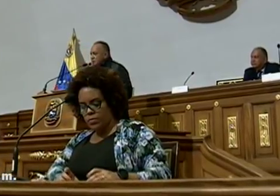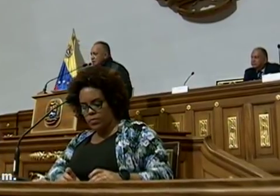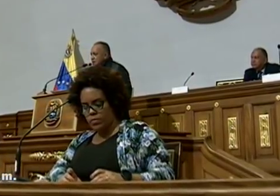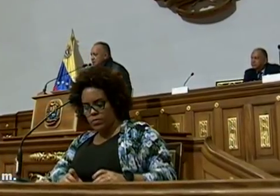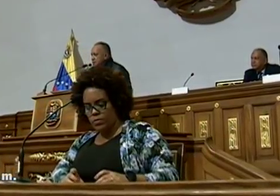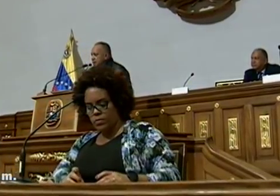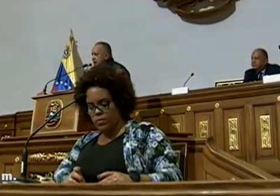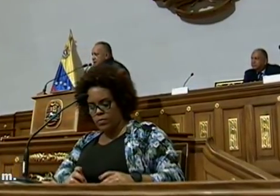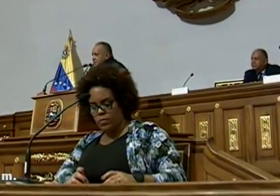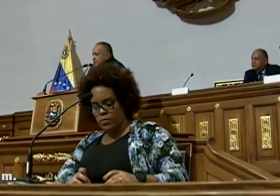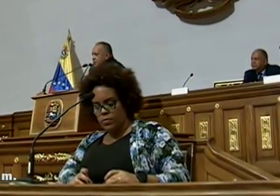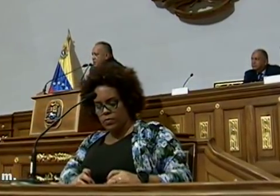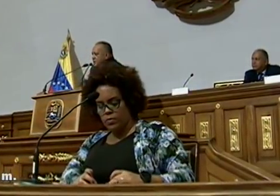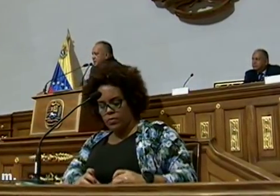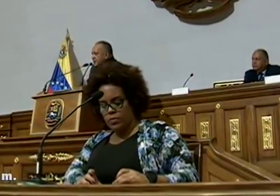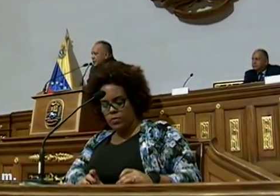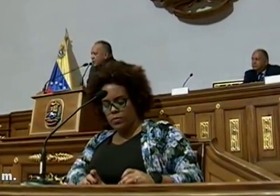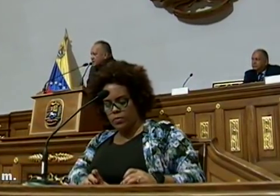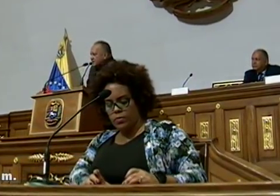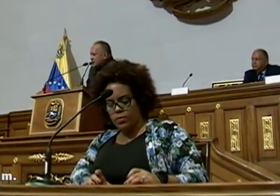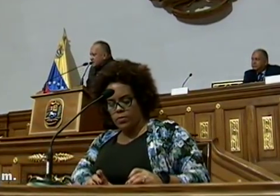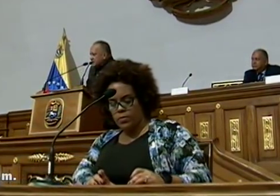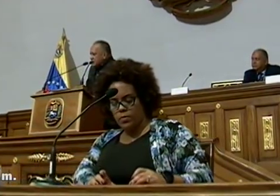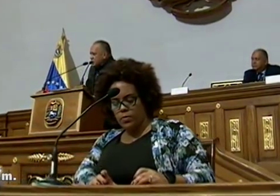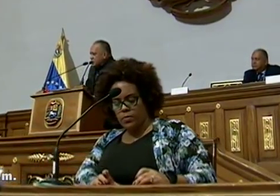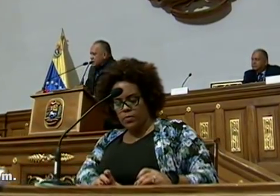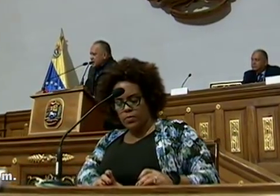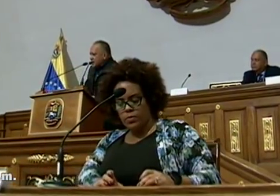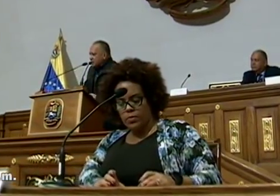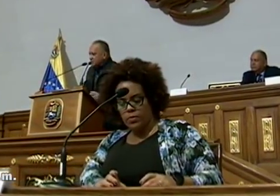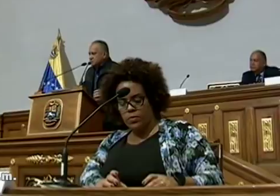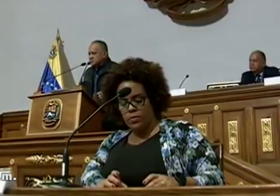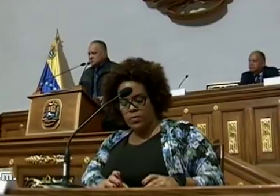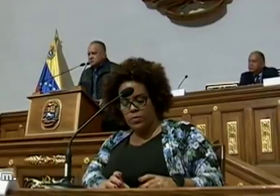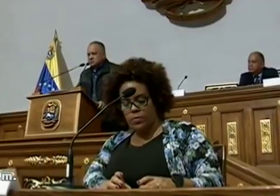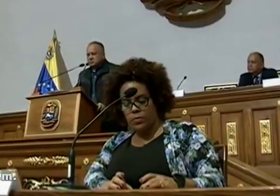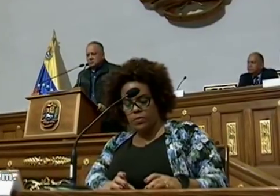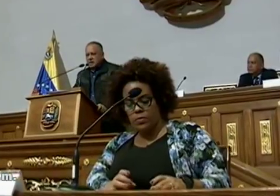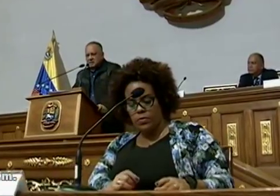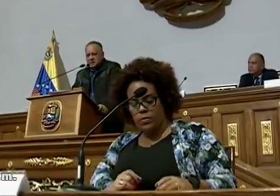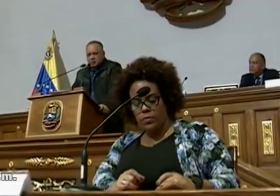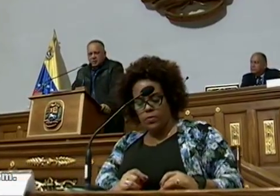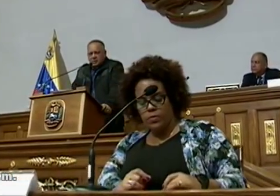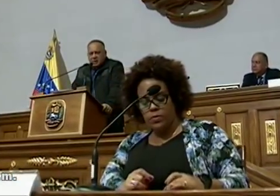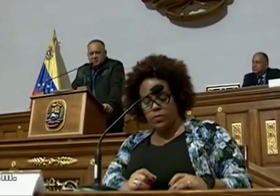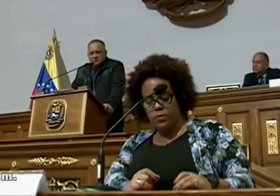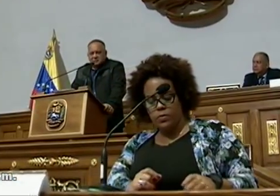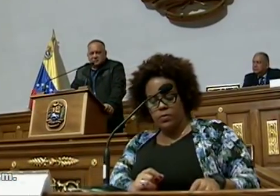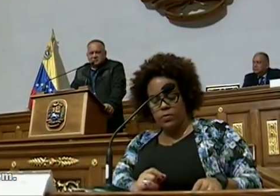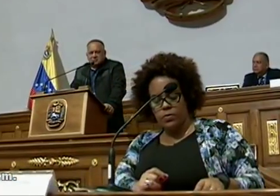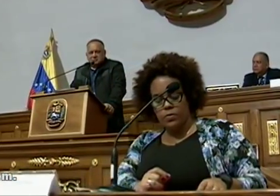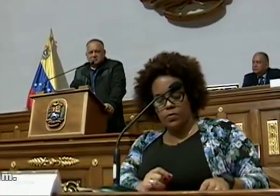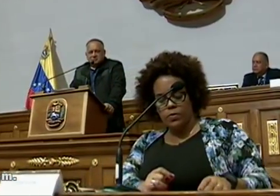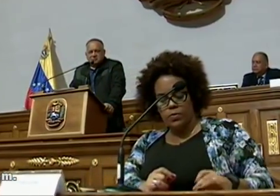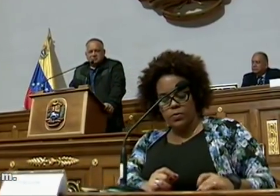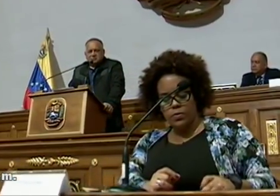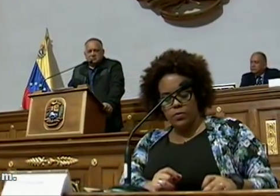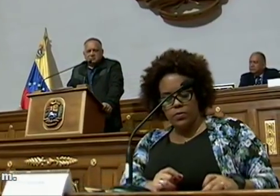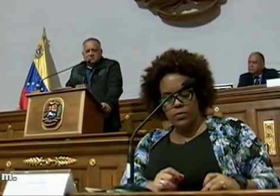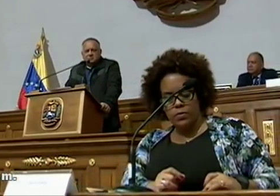tuvieron al menos una mínima vergüenza de sacar un comunicado. ¿Le echan la culpa a Nicolás?